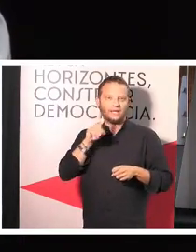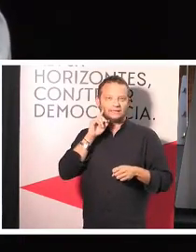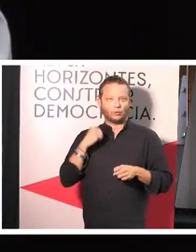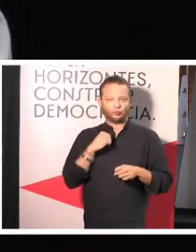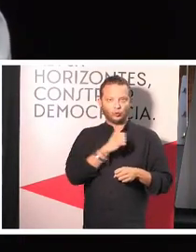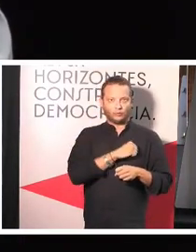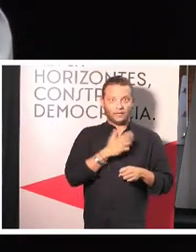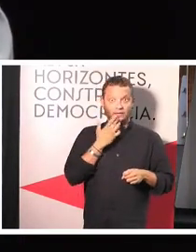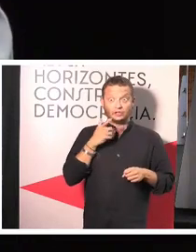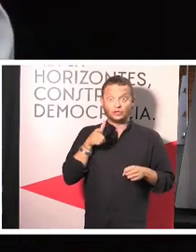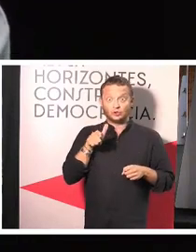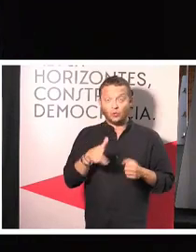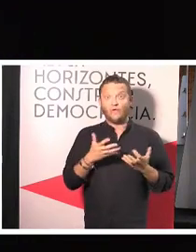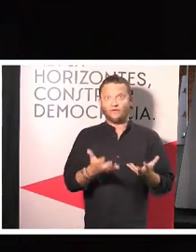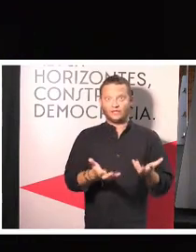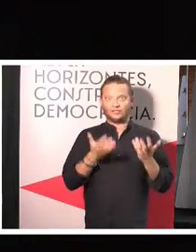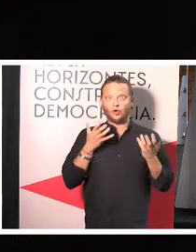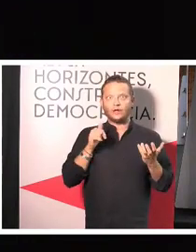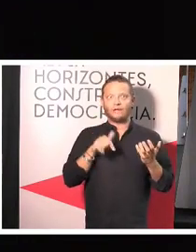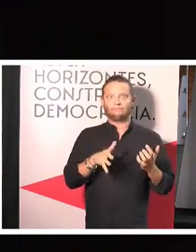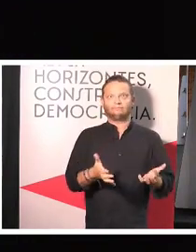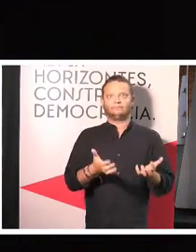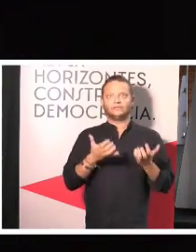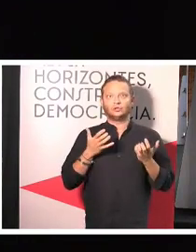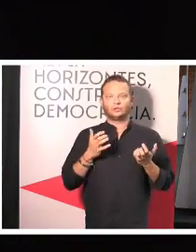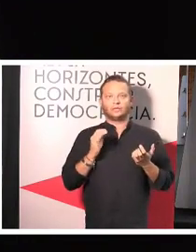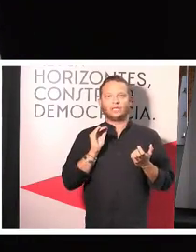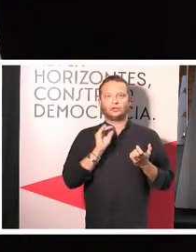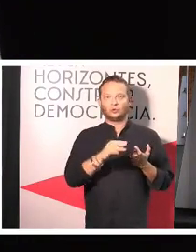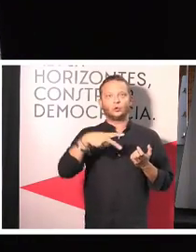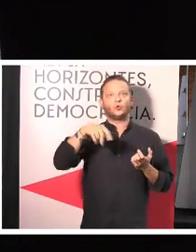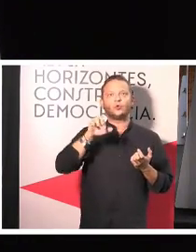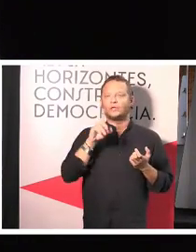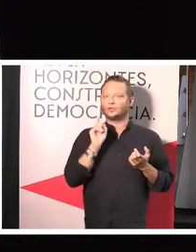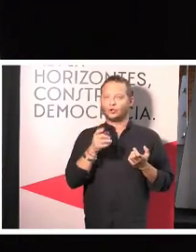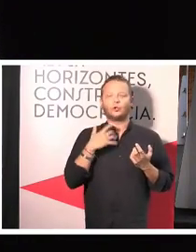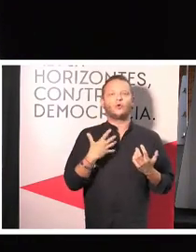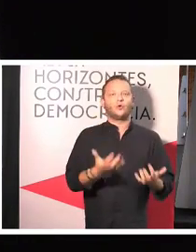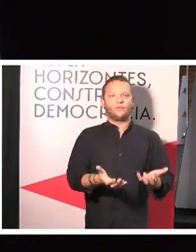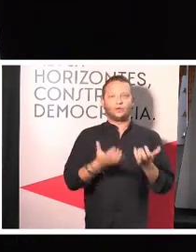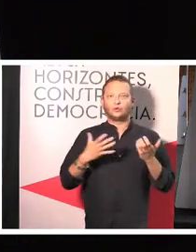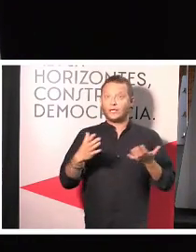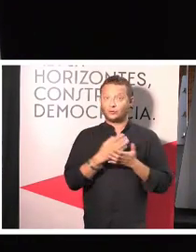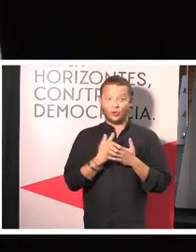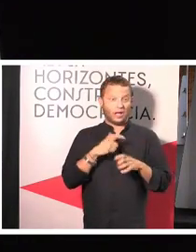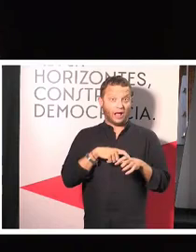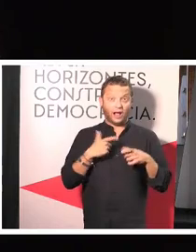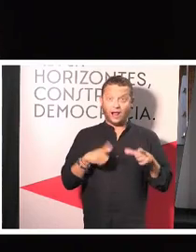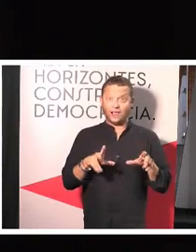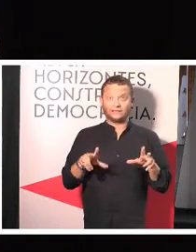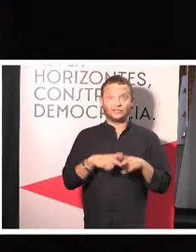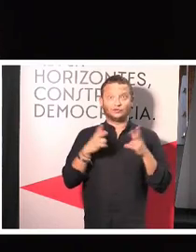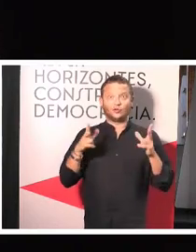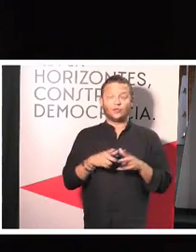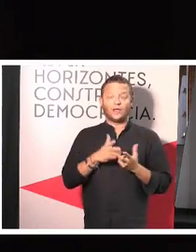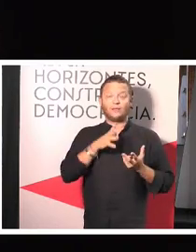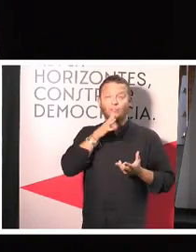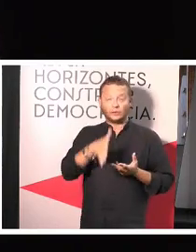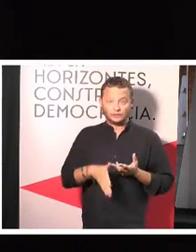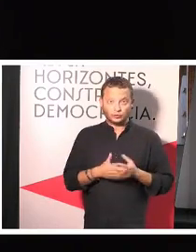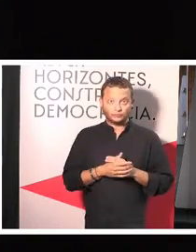autónoma. Su victoria no solo fue la victoria de Nuri, sino la victoria de toda una clase social, y por la